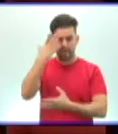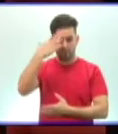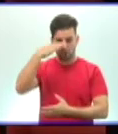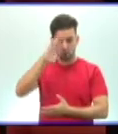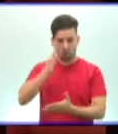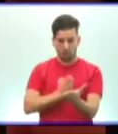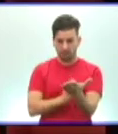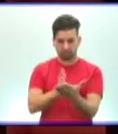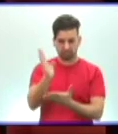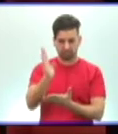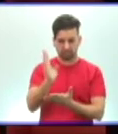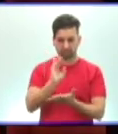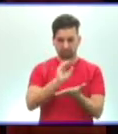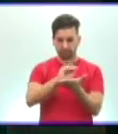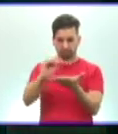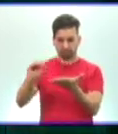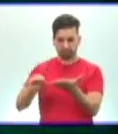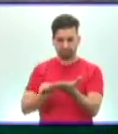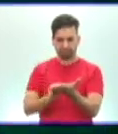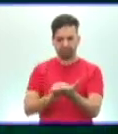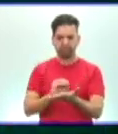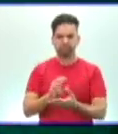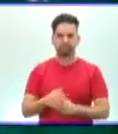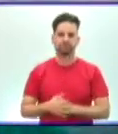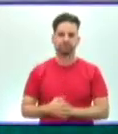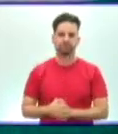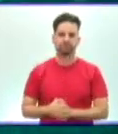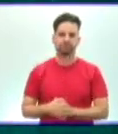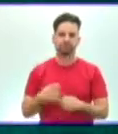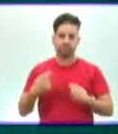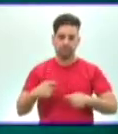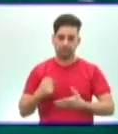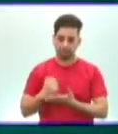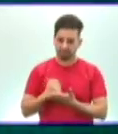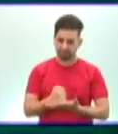debemos contribuir todos nosotros.